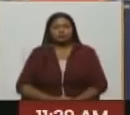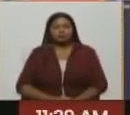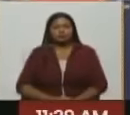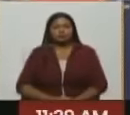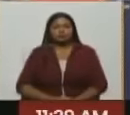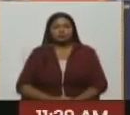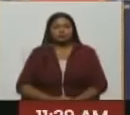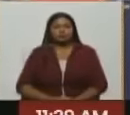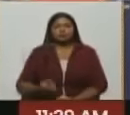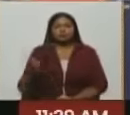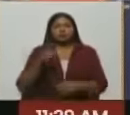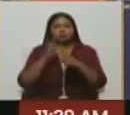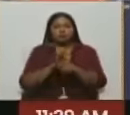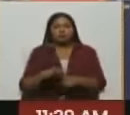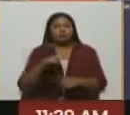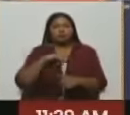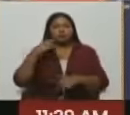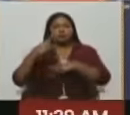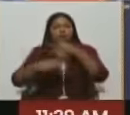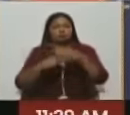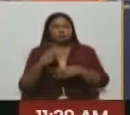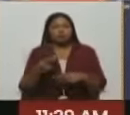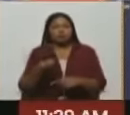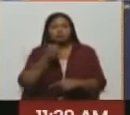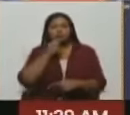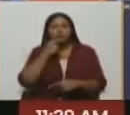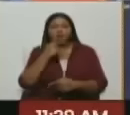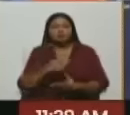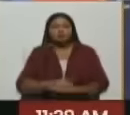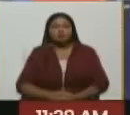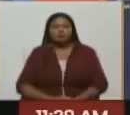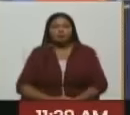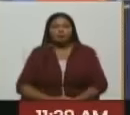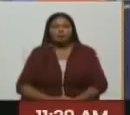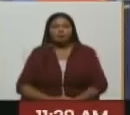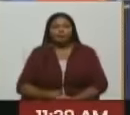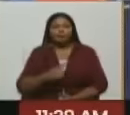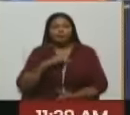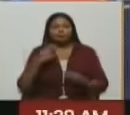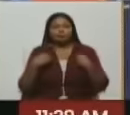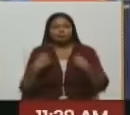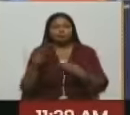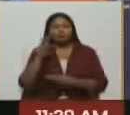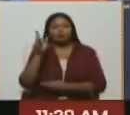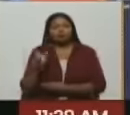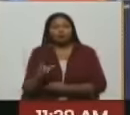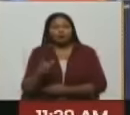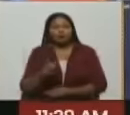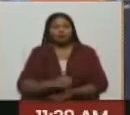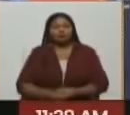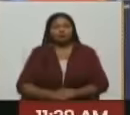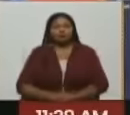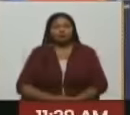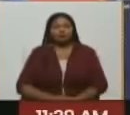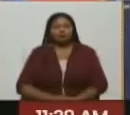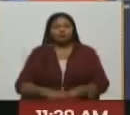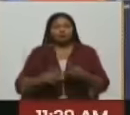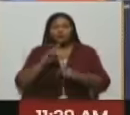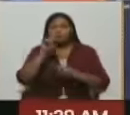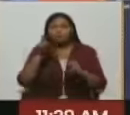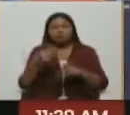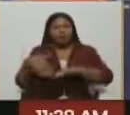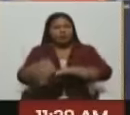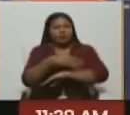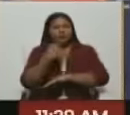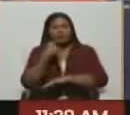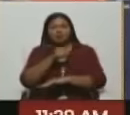que busca destruir este proceso hermoso que estamos viviendo los venezolanos, y que cuando pregunta en la calle, la